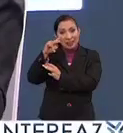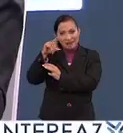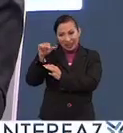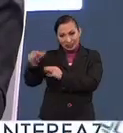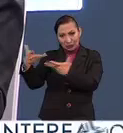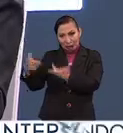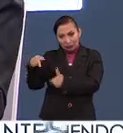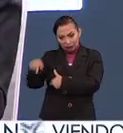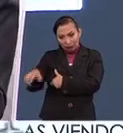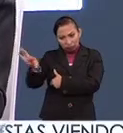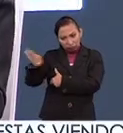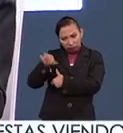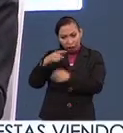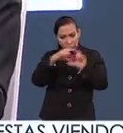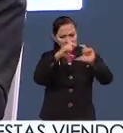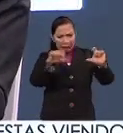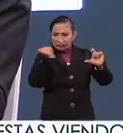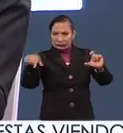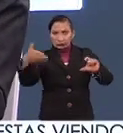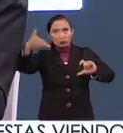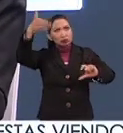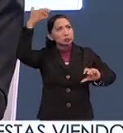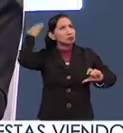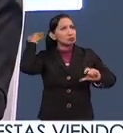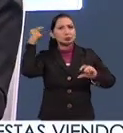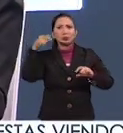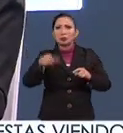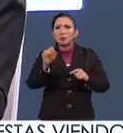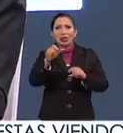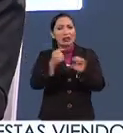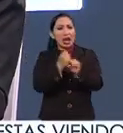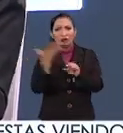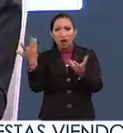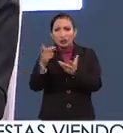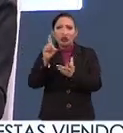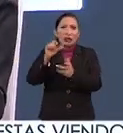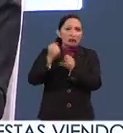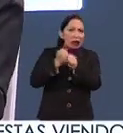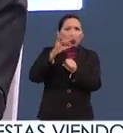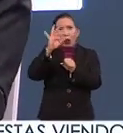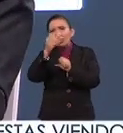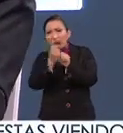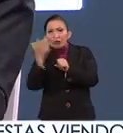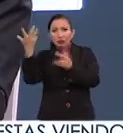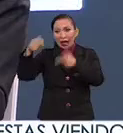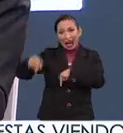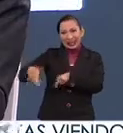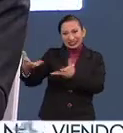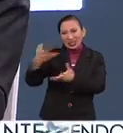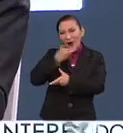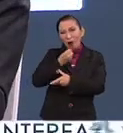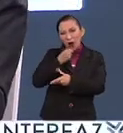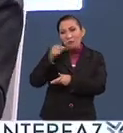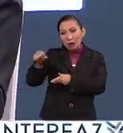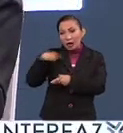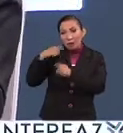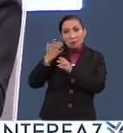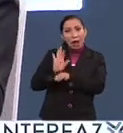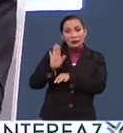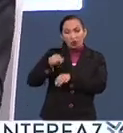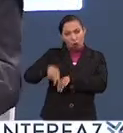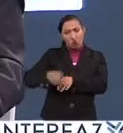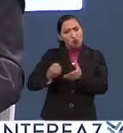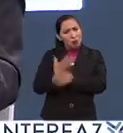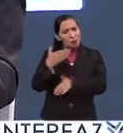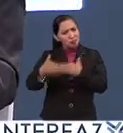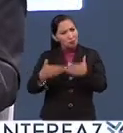esto Carlos Monsiváis? Bueno, pues no lo escribió ahorita, lo escribió hace 20 años, hace 30, hace 40 años en algunos casos. Y son parece que textos, lo había escrito exacto, hoy,